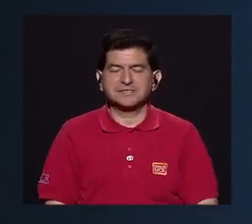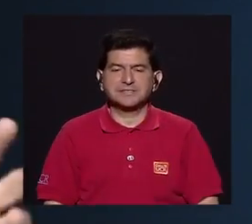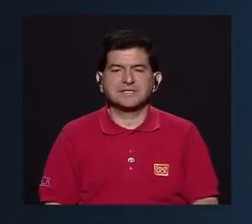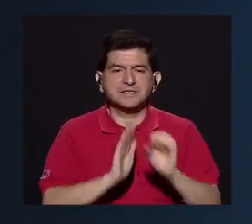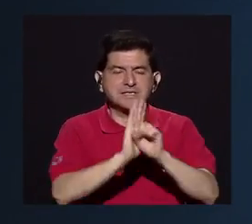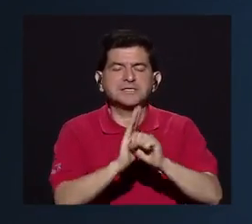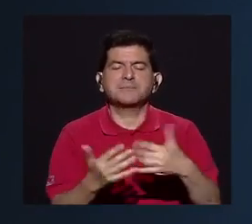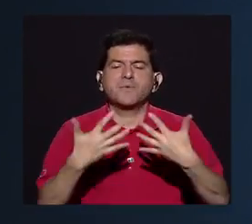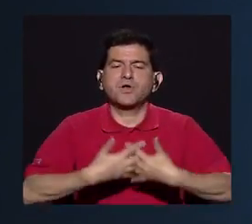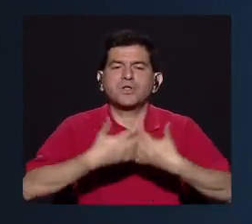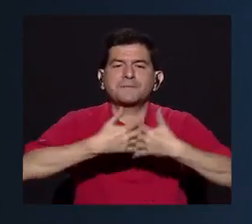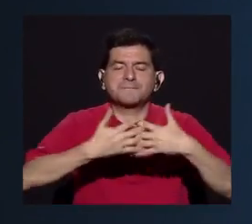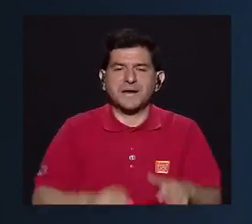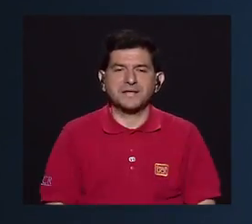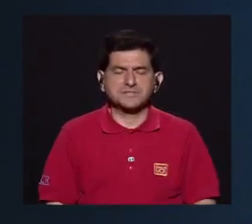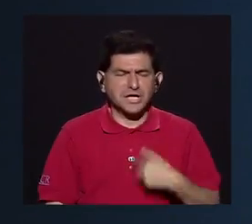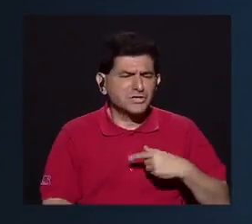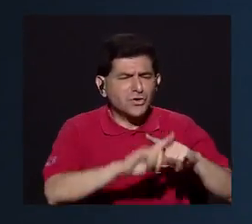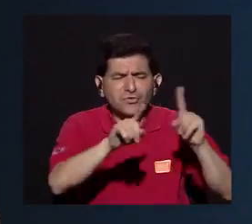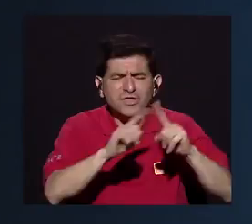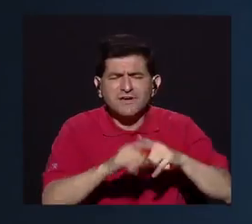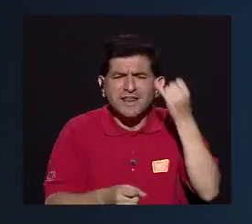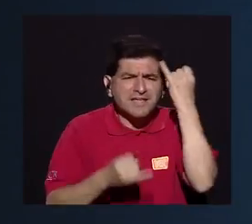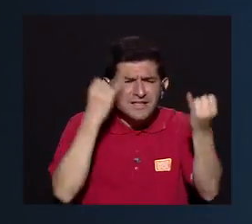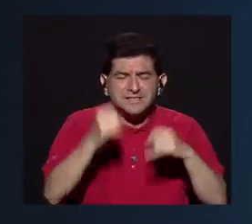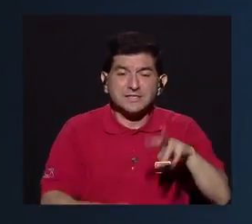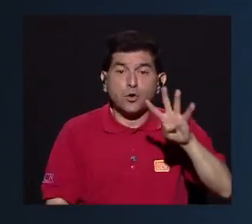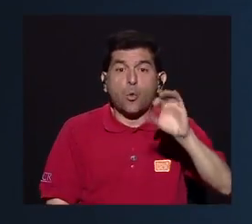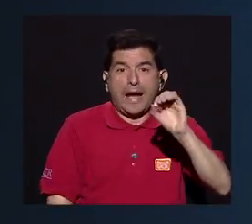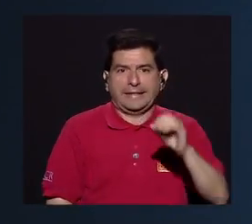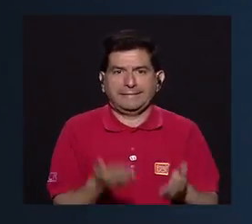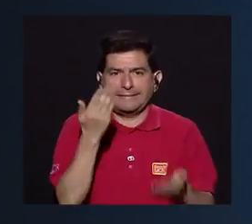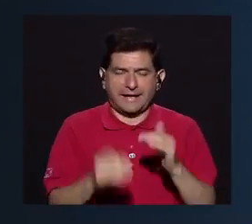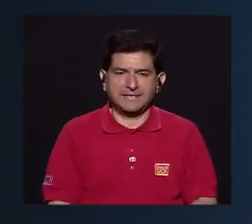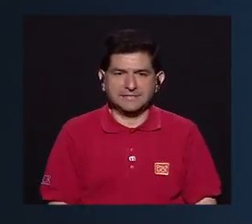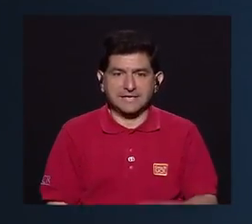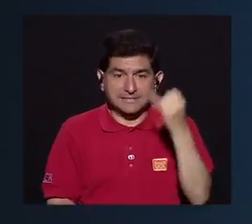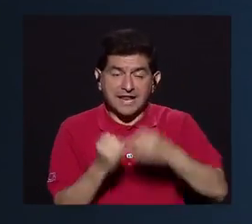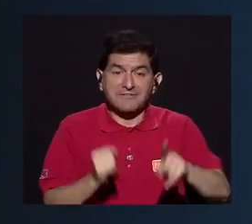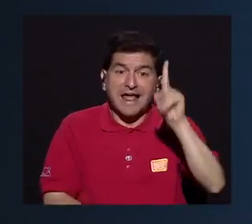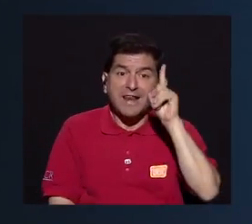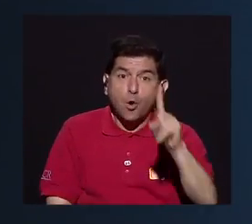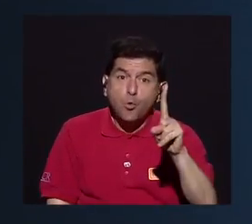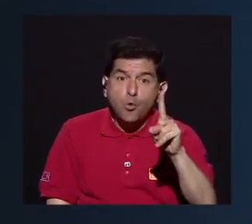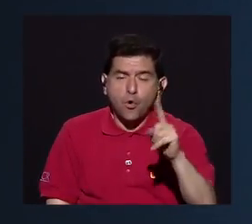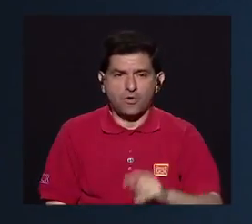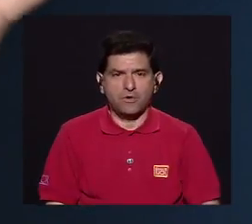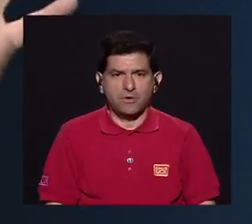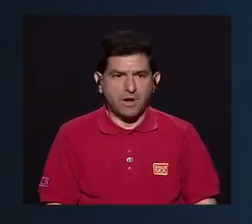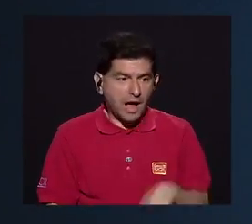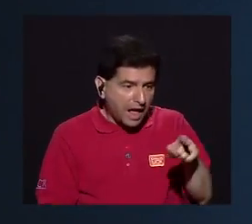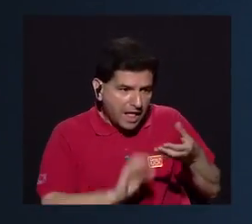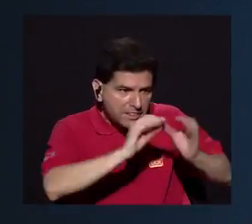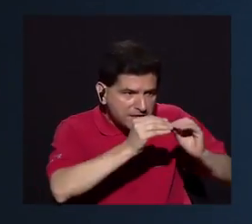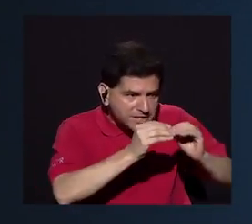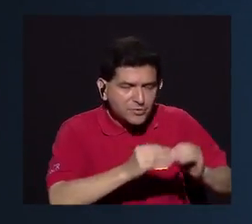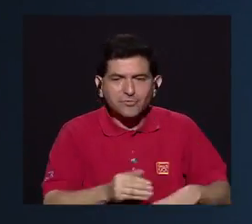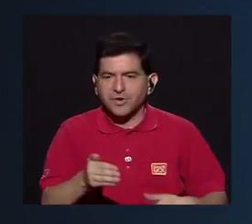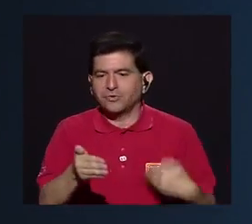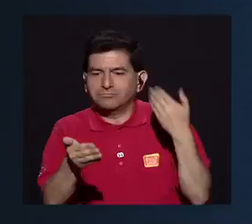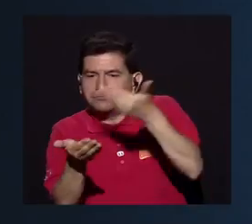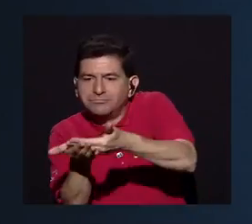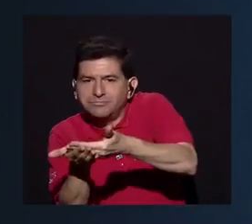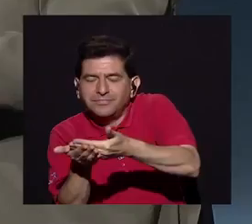el logotipo para mi empresa. Empiezo a hacer muchos bocetos, 40 bocetos, para aterrizar en uno. Entonces, de la cantidad, llegué a la